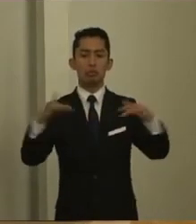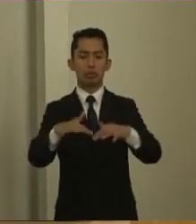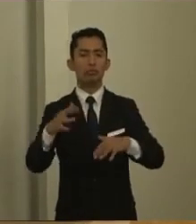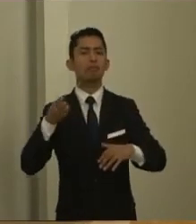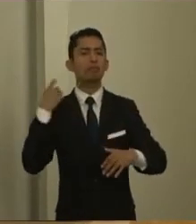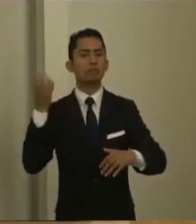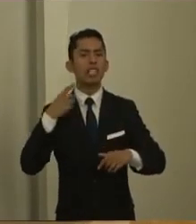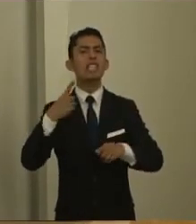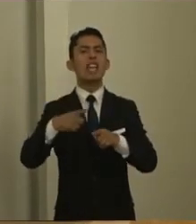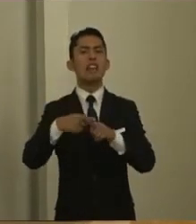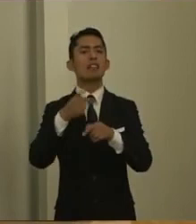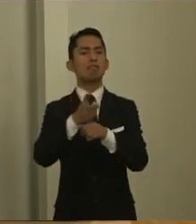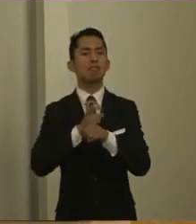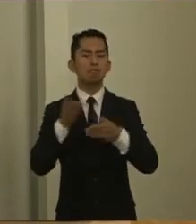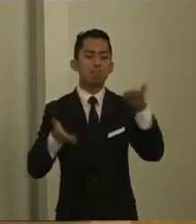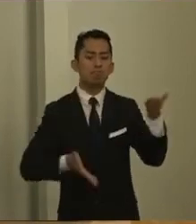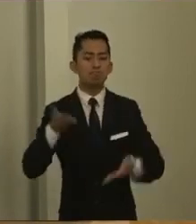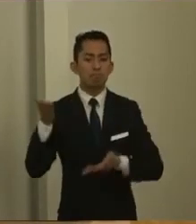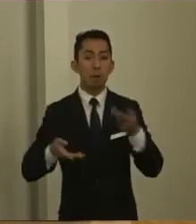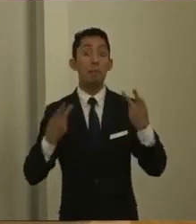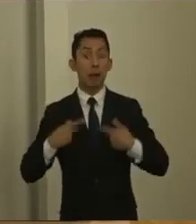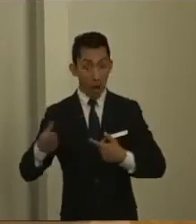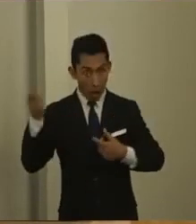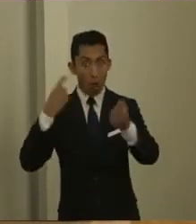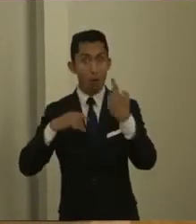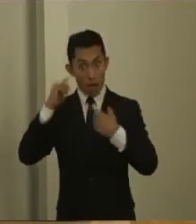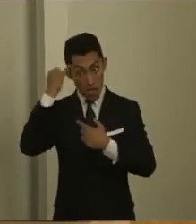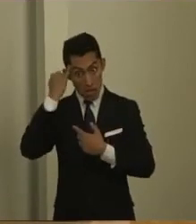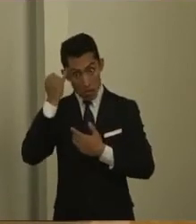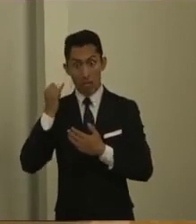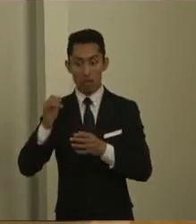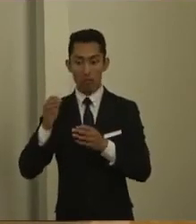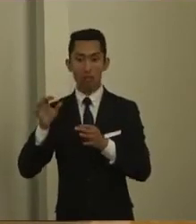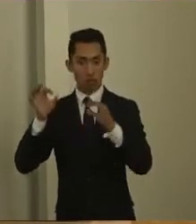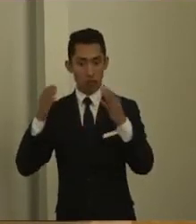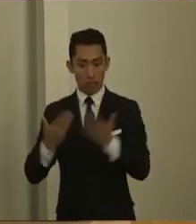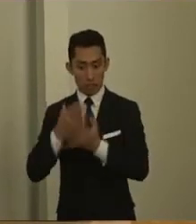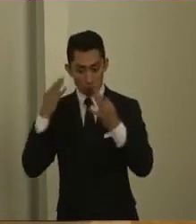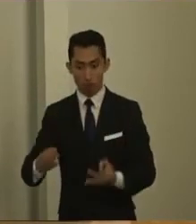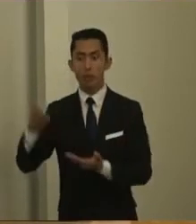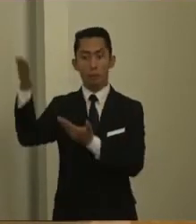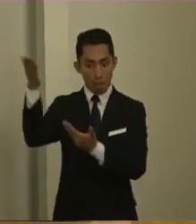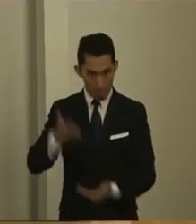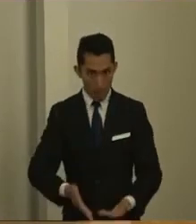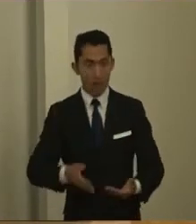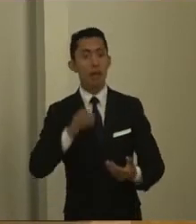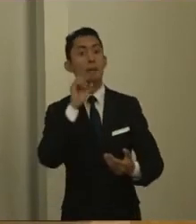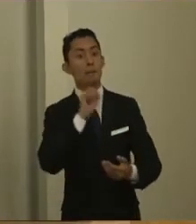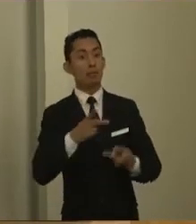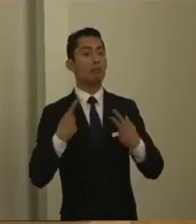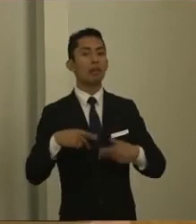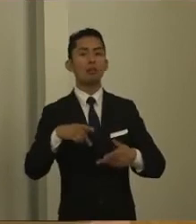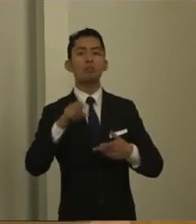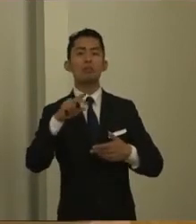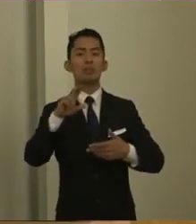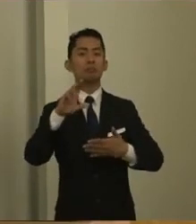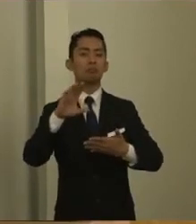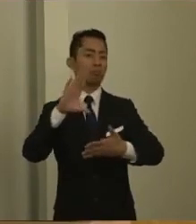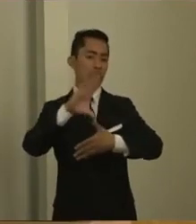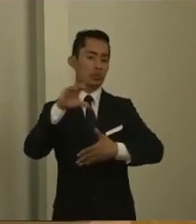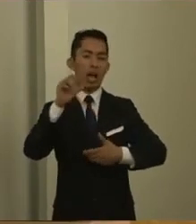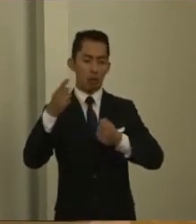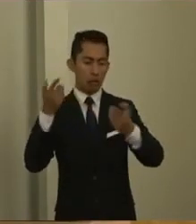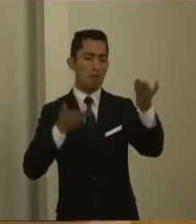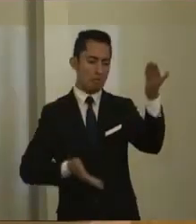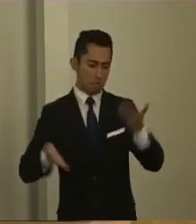participación de representantes de pueblos y comunidades indígenas de varias regiones del país así como de américa latina' y organizaciones